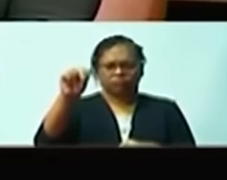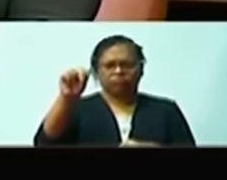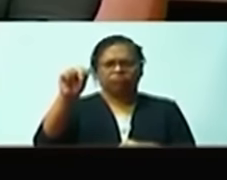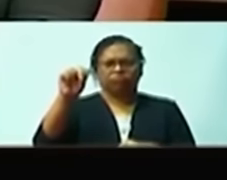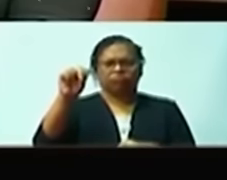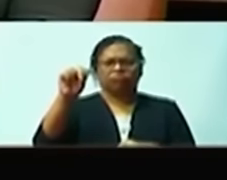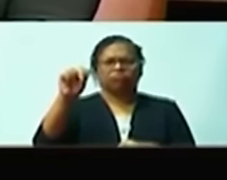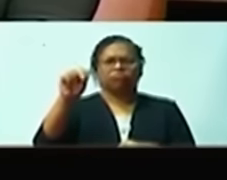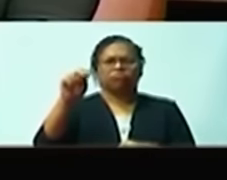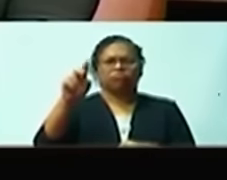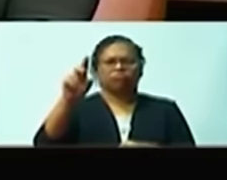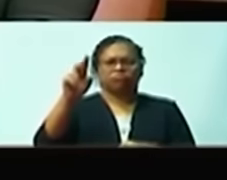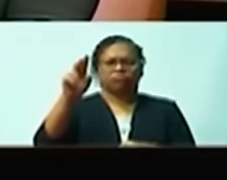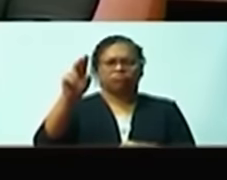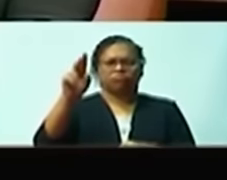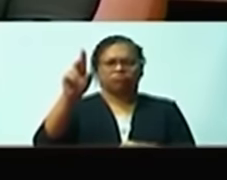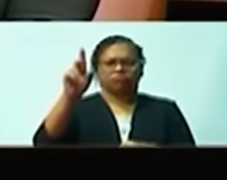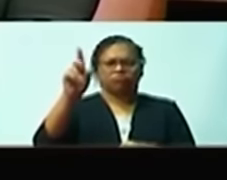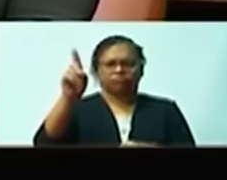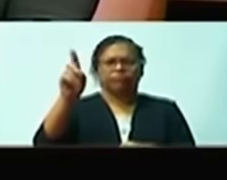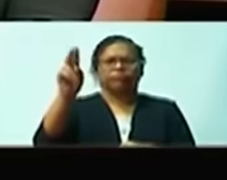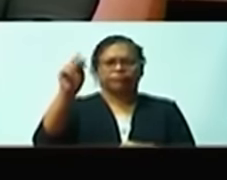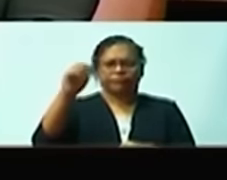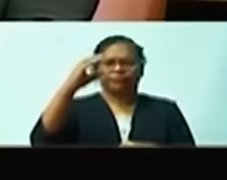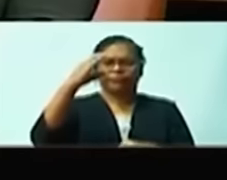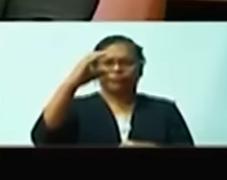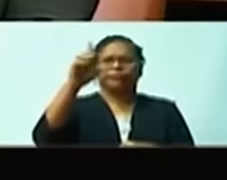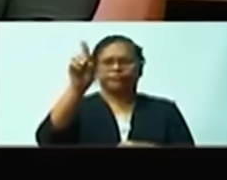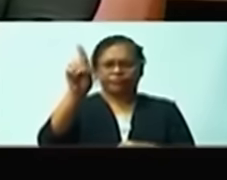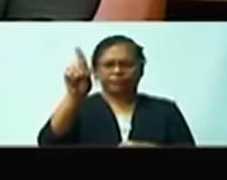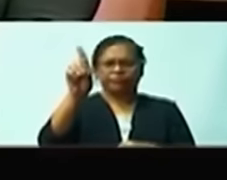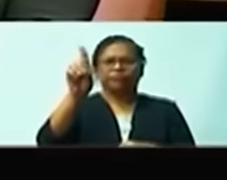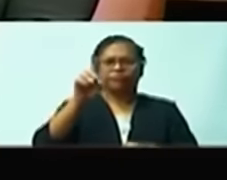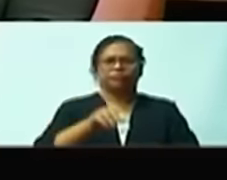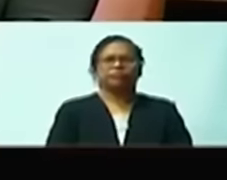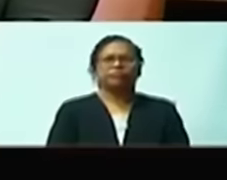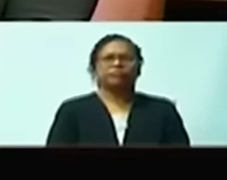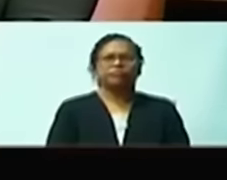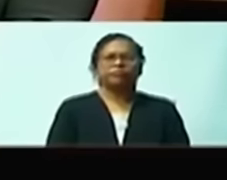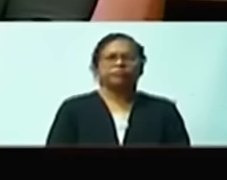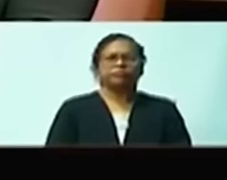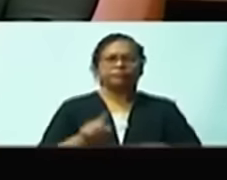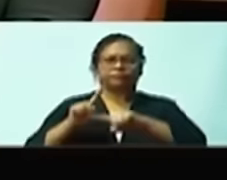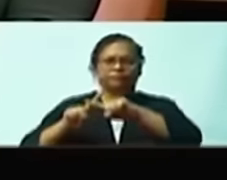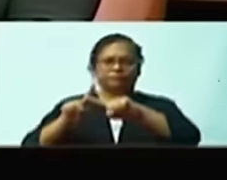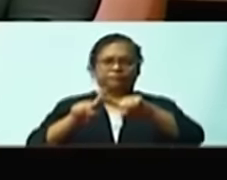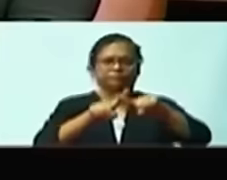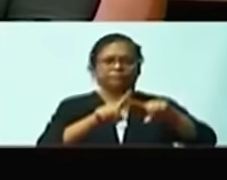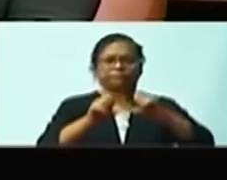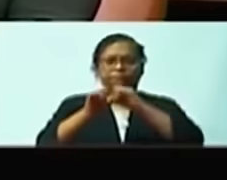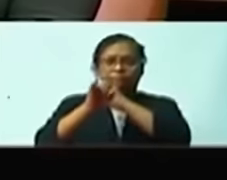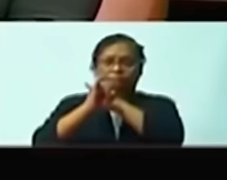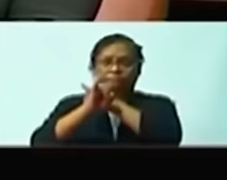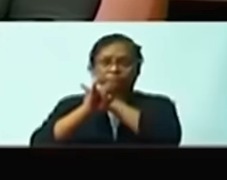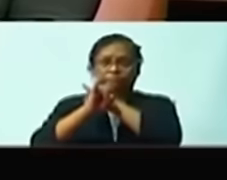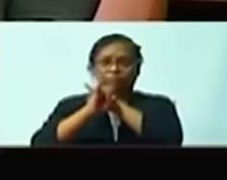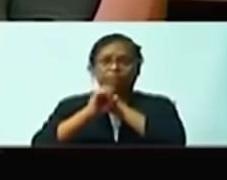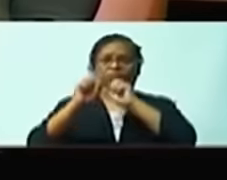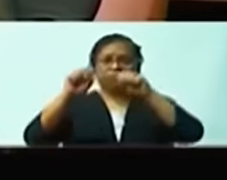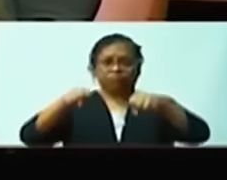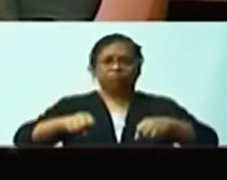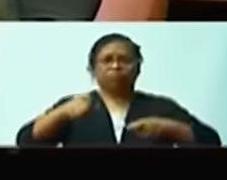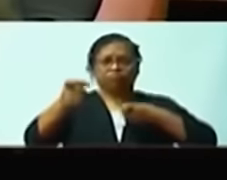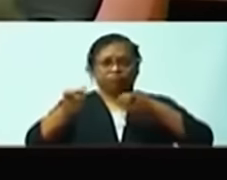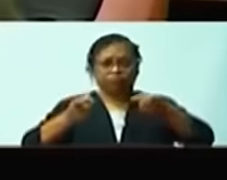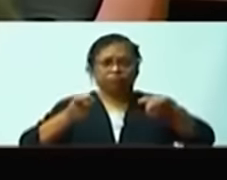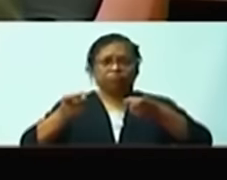Lo que se busca es coordinar las distintas agencias para que cuando una agencia